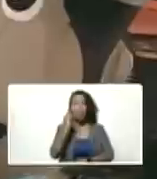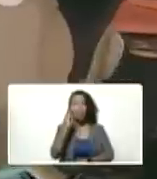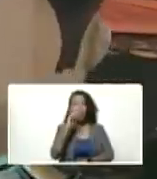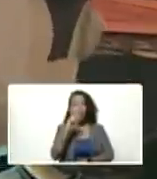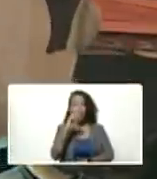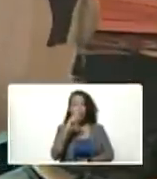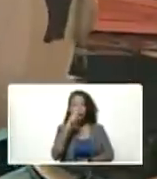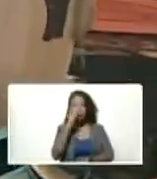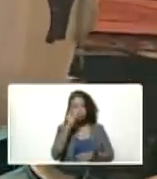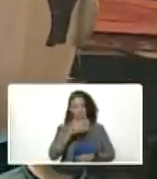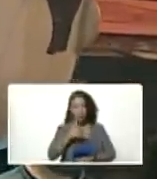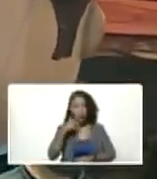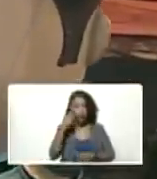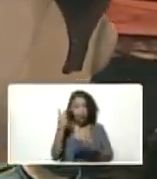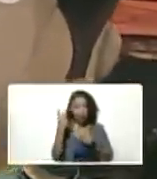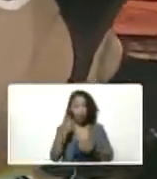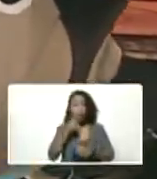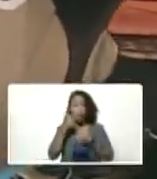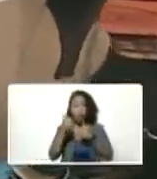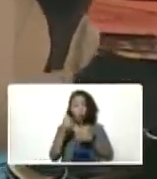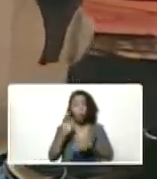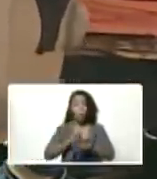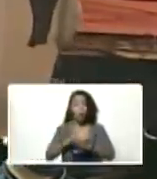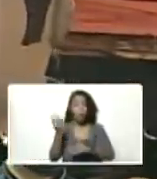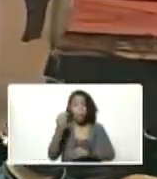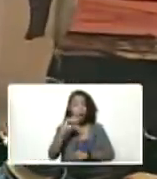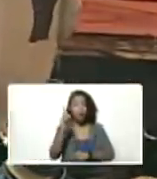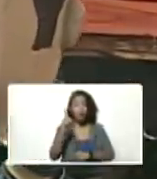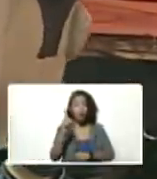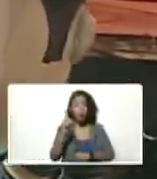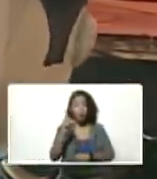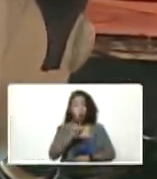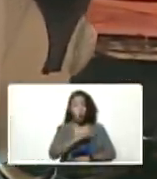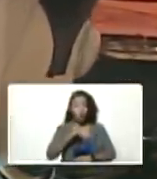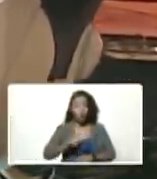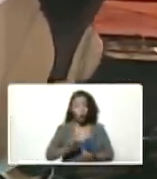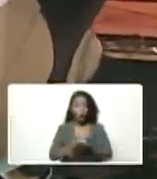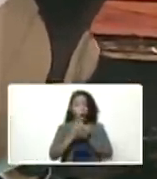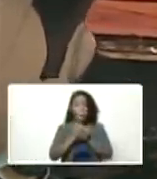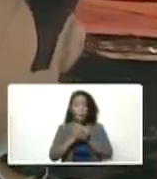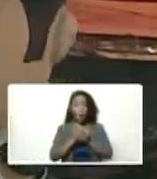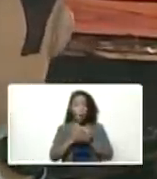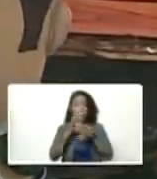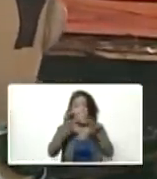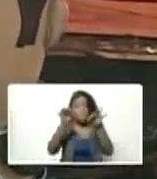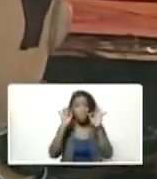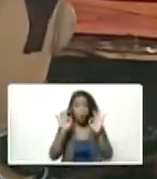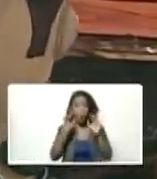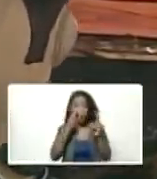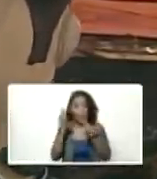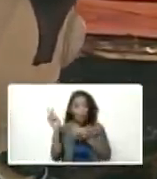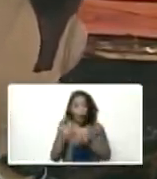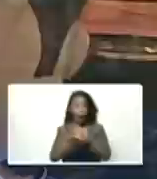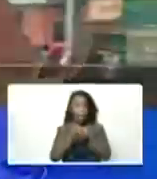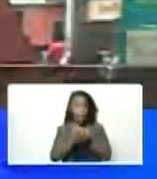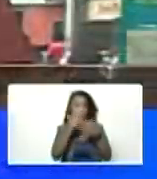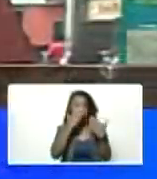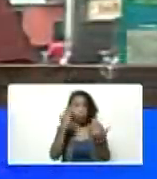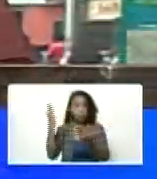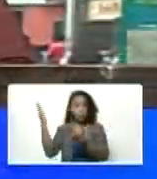verlo? Está bueno, vale, porque además aparecen sus superamigos. Mosca para que vean a los superamigos.